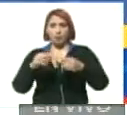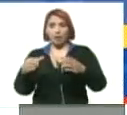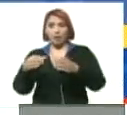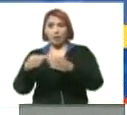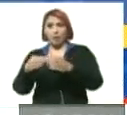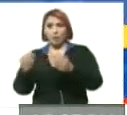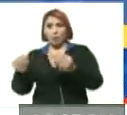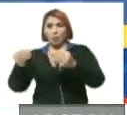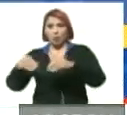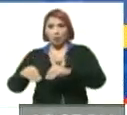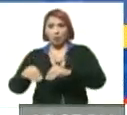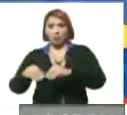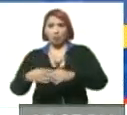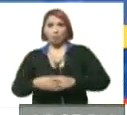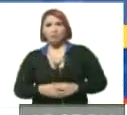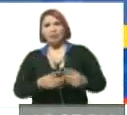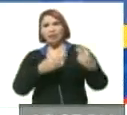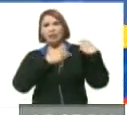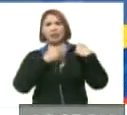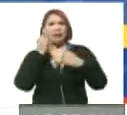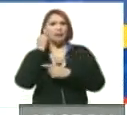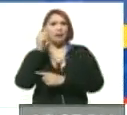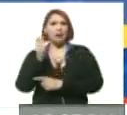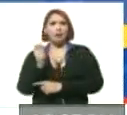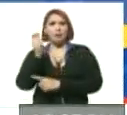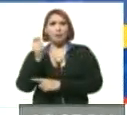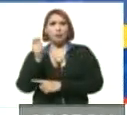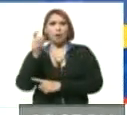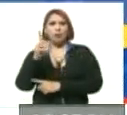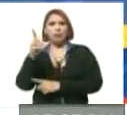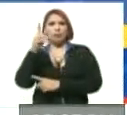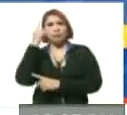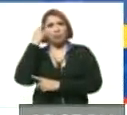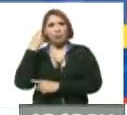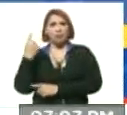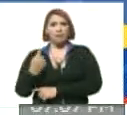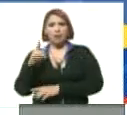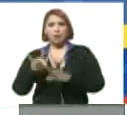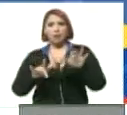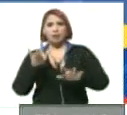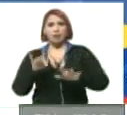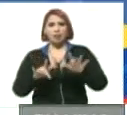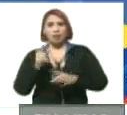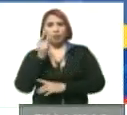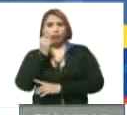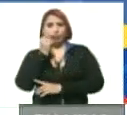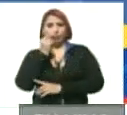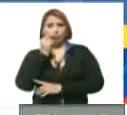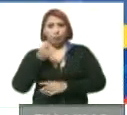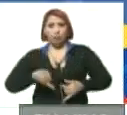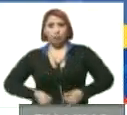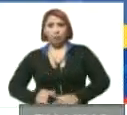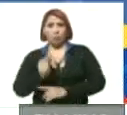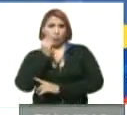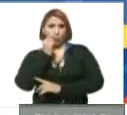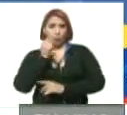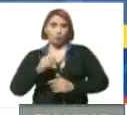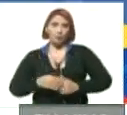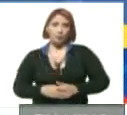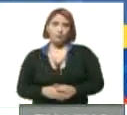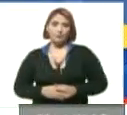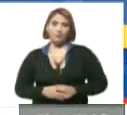jefa de alianzas, diputada Diva Guzmán, y el secretario, el diputado Nicolás Ernesto